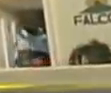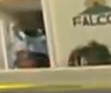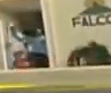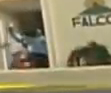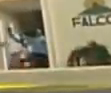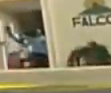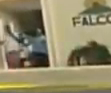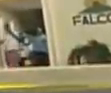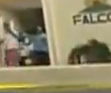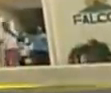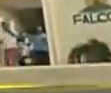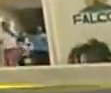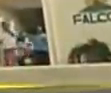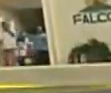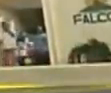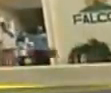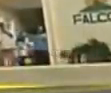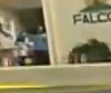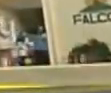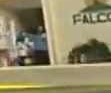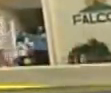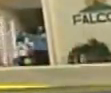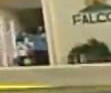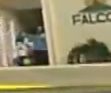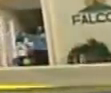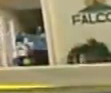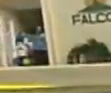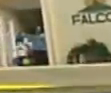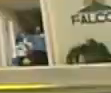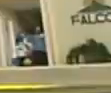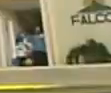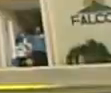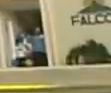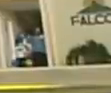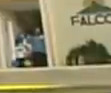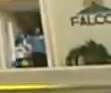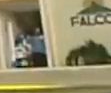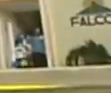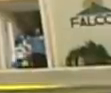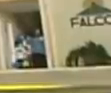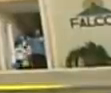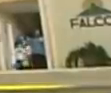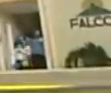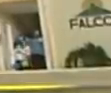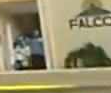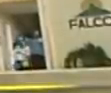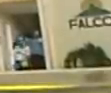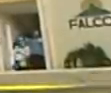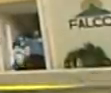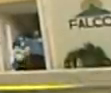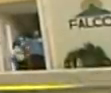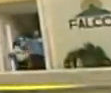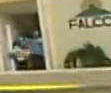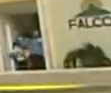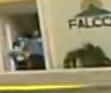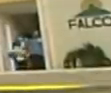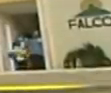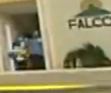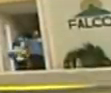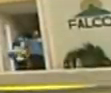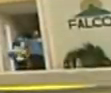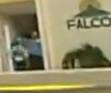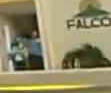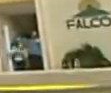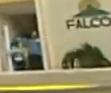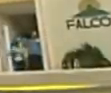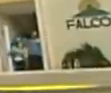hermoso y lo imponente de esta obra, que solo gracias a la gran misión Vivienda Venezuela, gracias a la revolución bolivariana, es